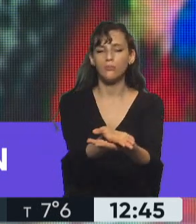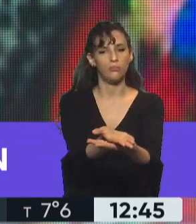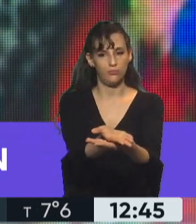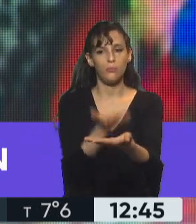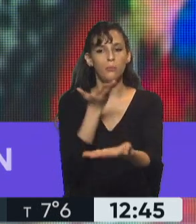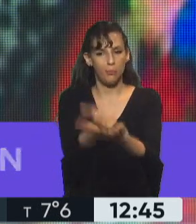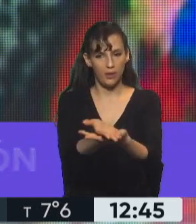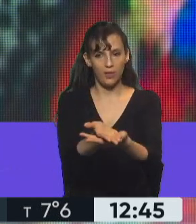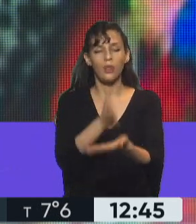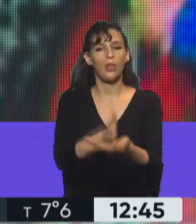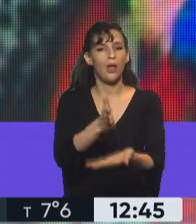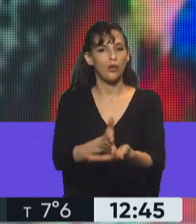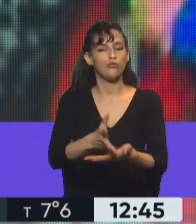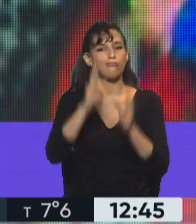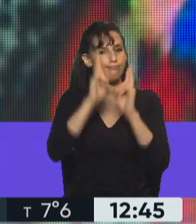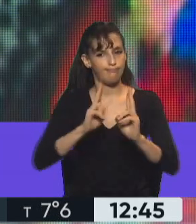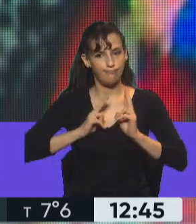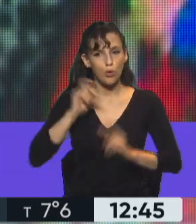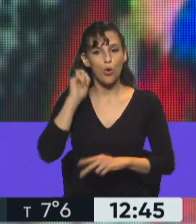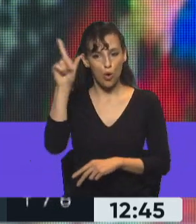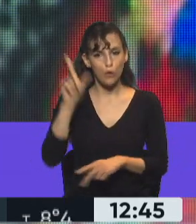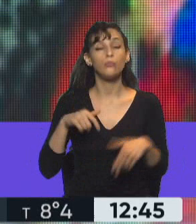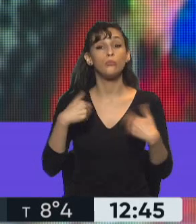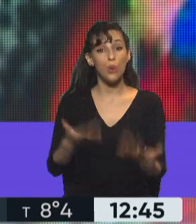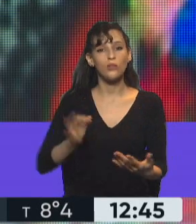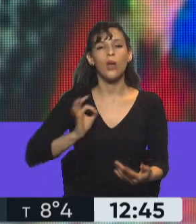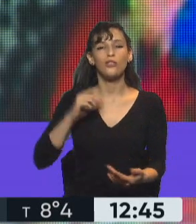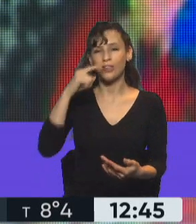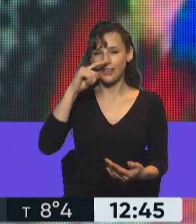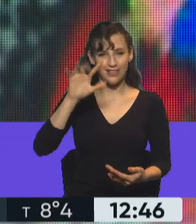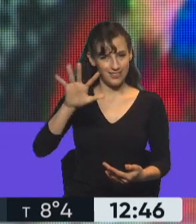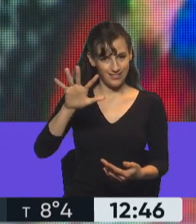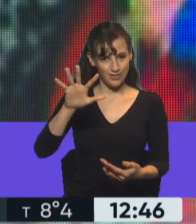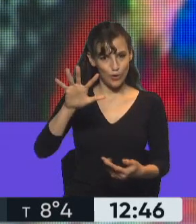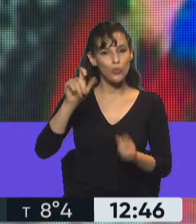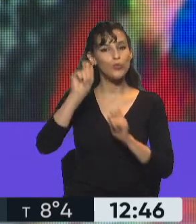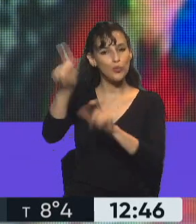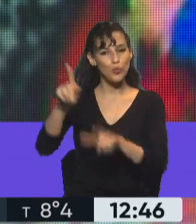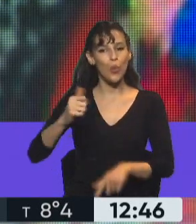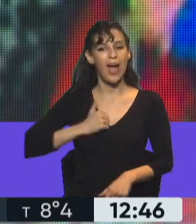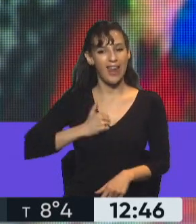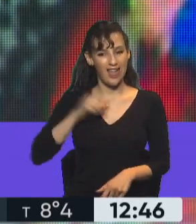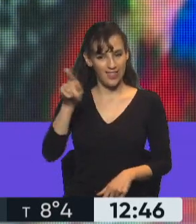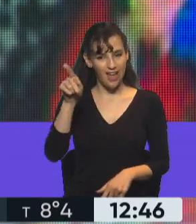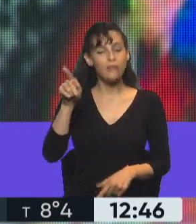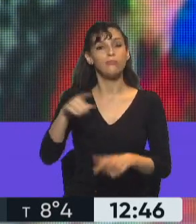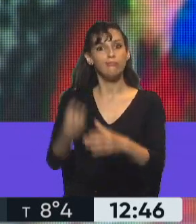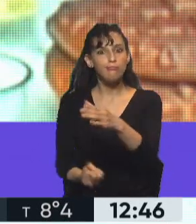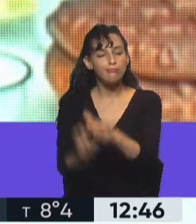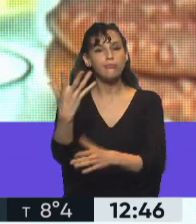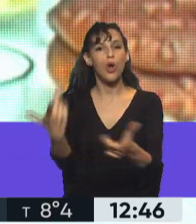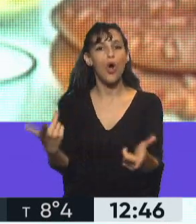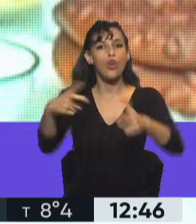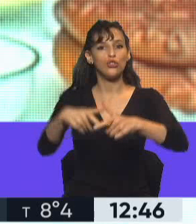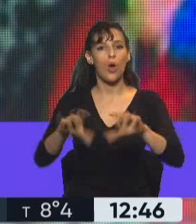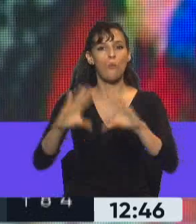en la conquista de esos derechos, ¿no? Es por eso que en el año 75 en Canadá, en Port Alberni, fundaron el Consejo Mundial de Pueblos Indígenas. Ahí